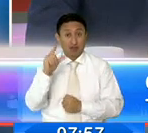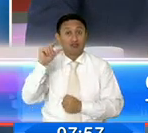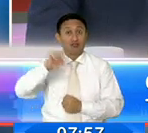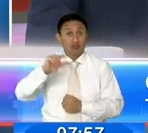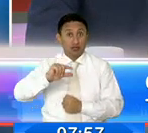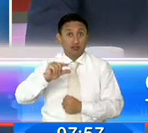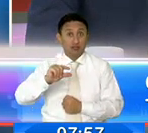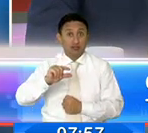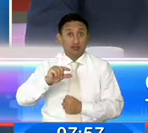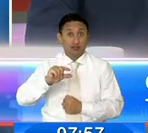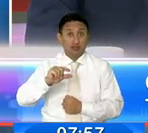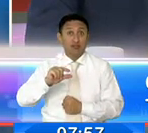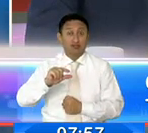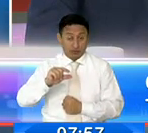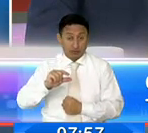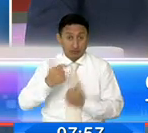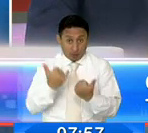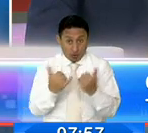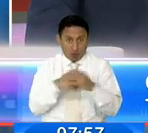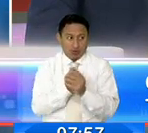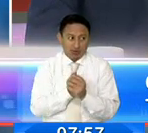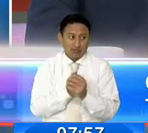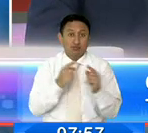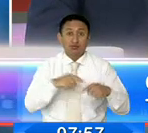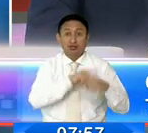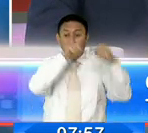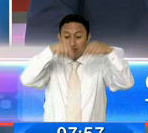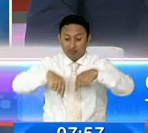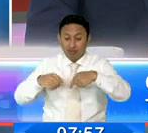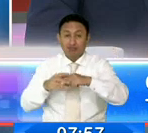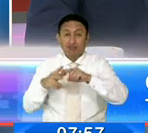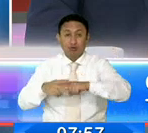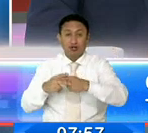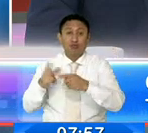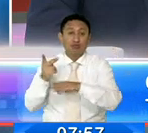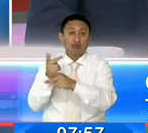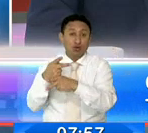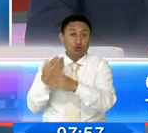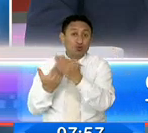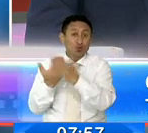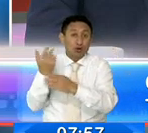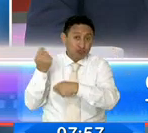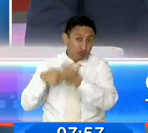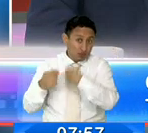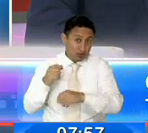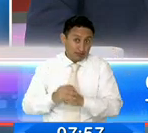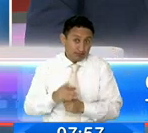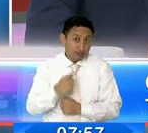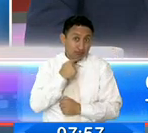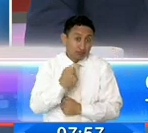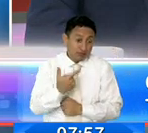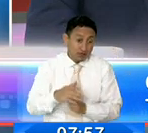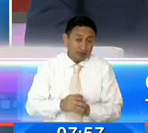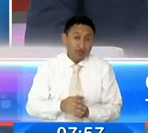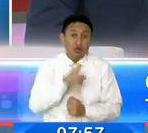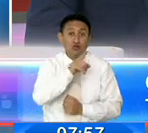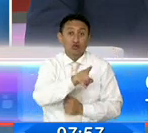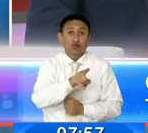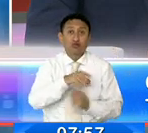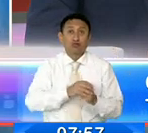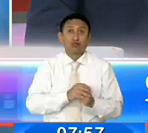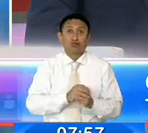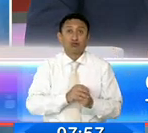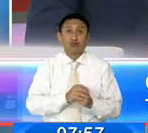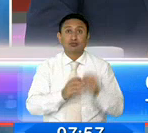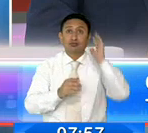bajos. Aproveche, ¿para qué? Para entrar en el mercado con un producto nuevo. Yo les digo así, traiga su nueva Apple, la